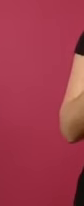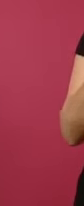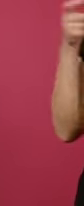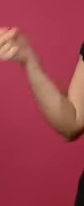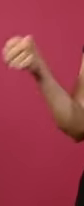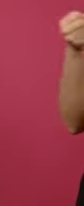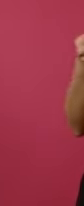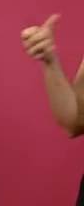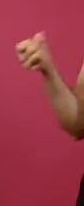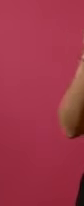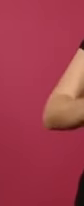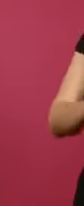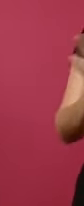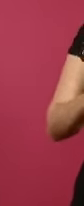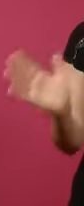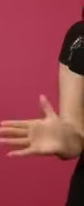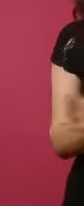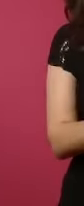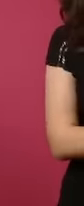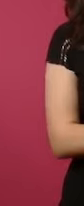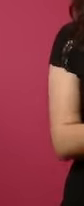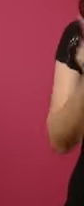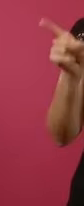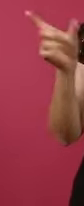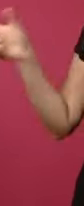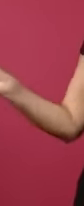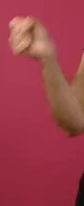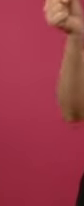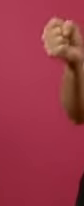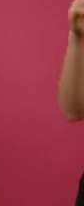sino que los elige el pueblo y que